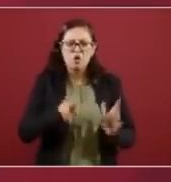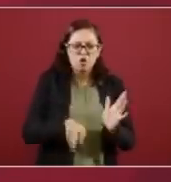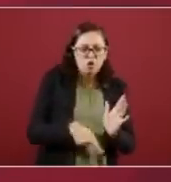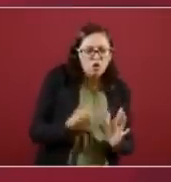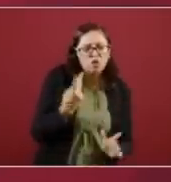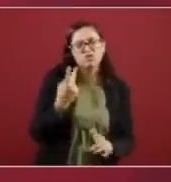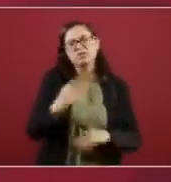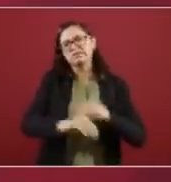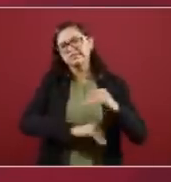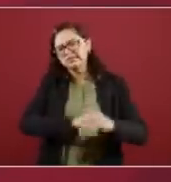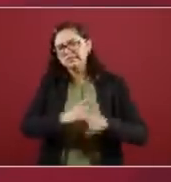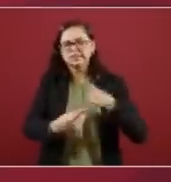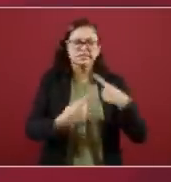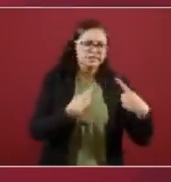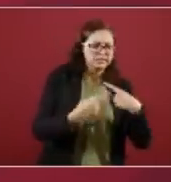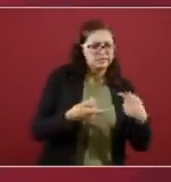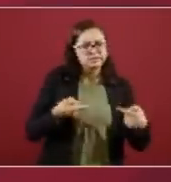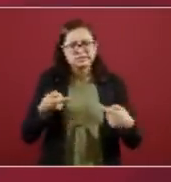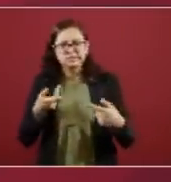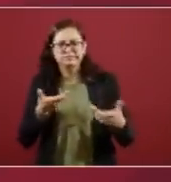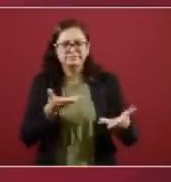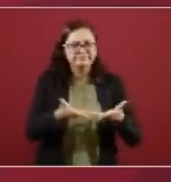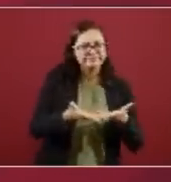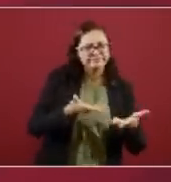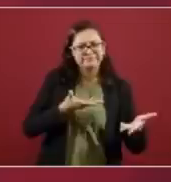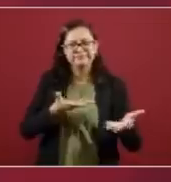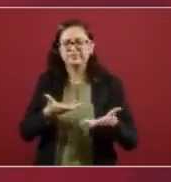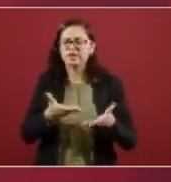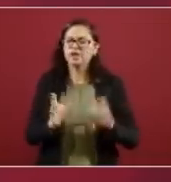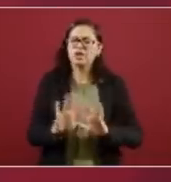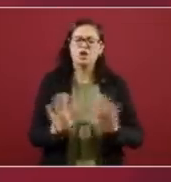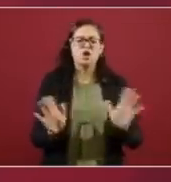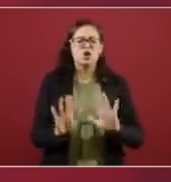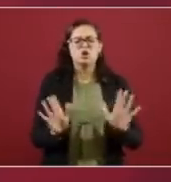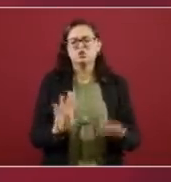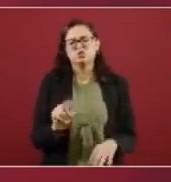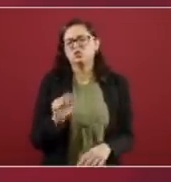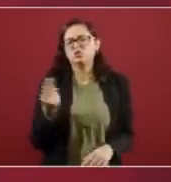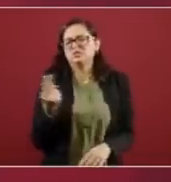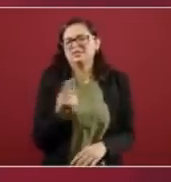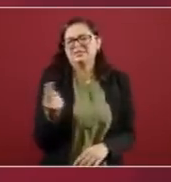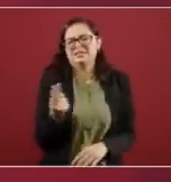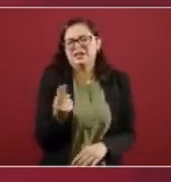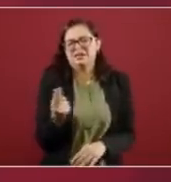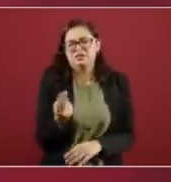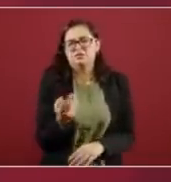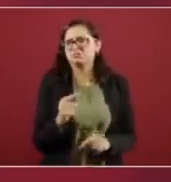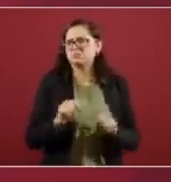consideramos que no le conviene al país